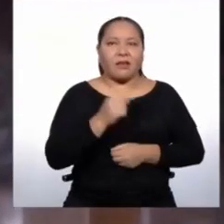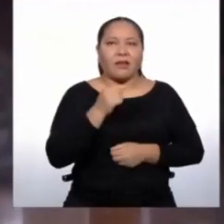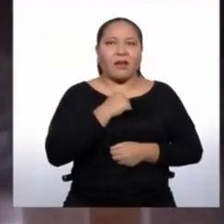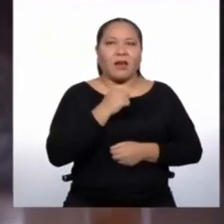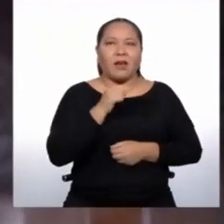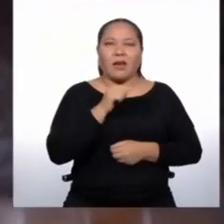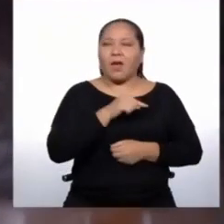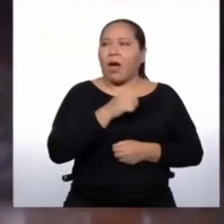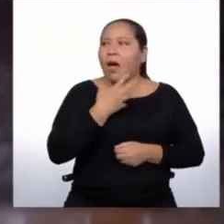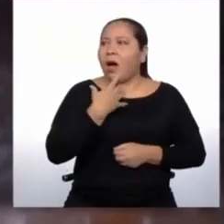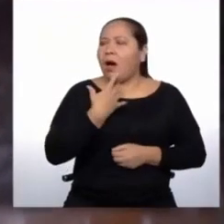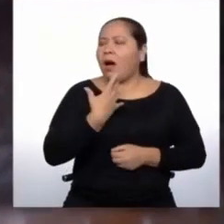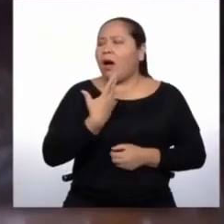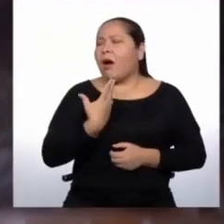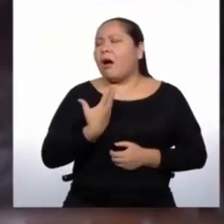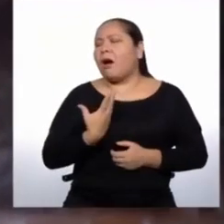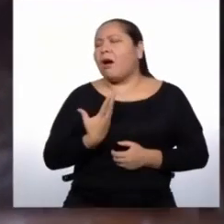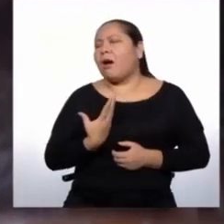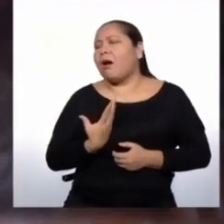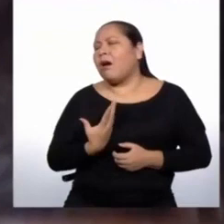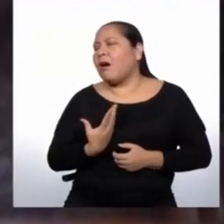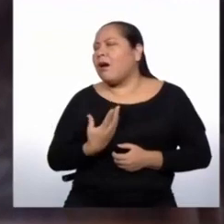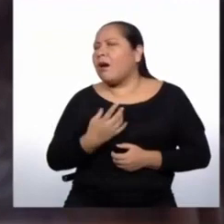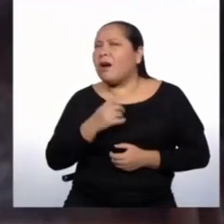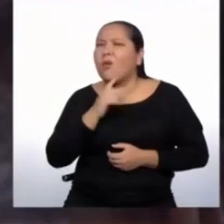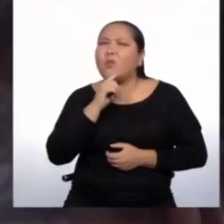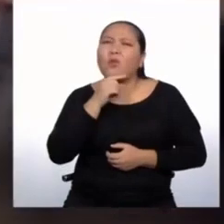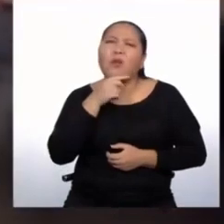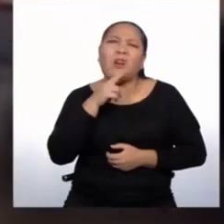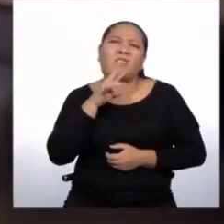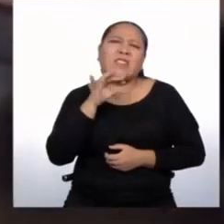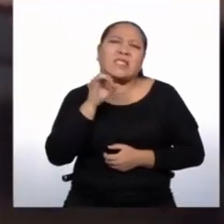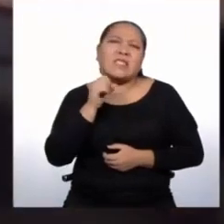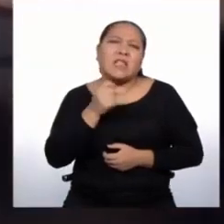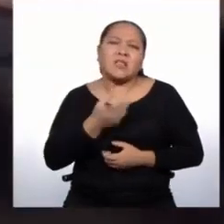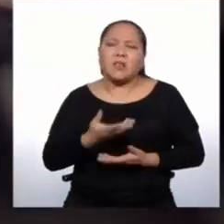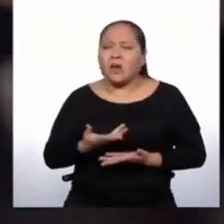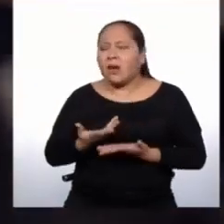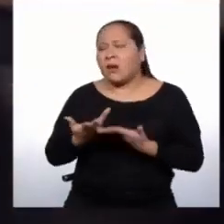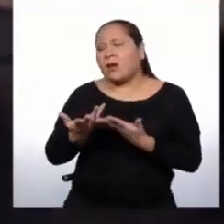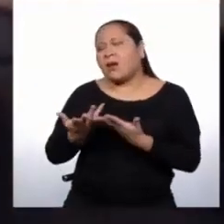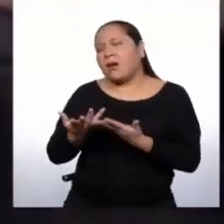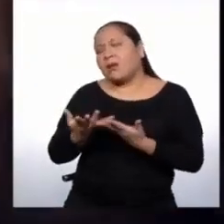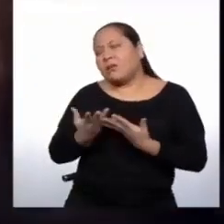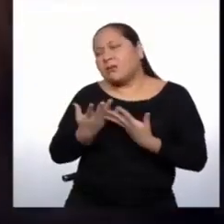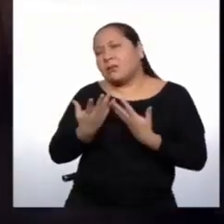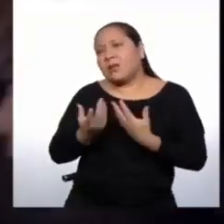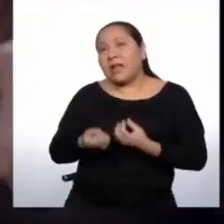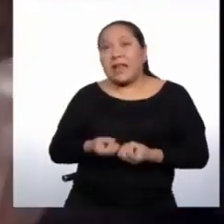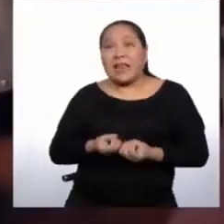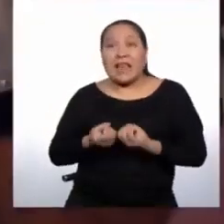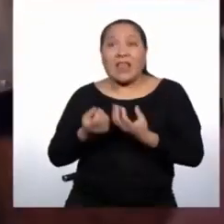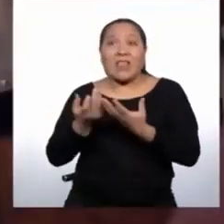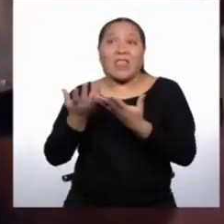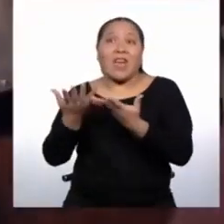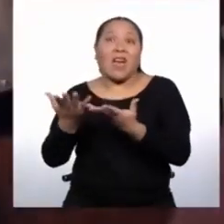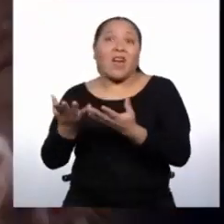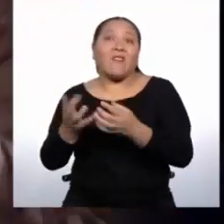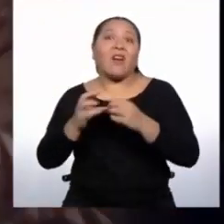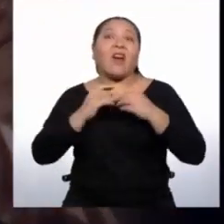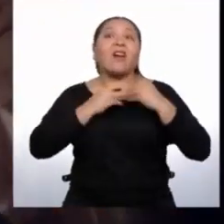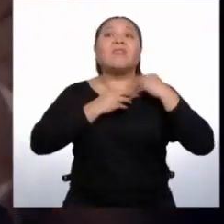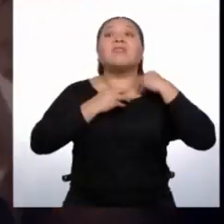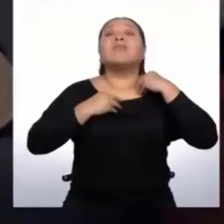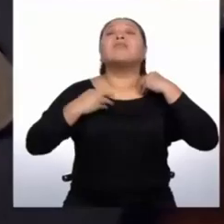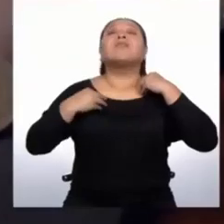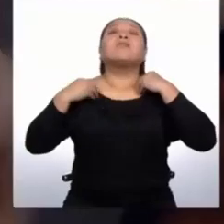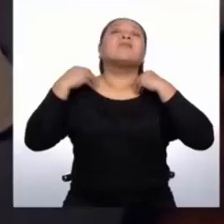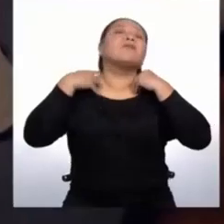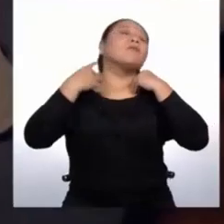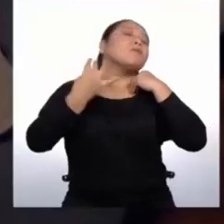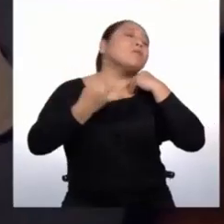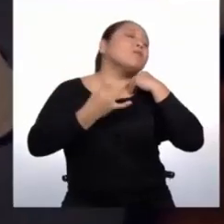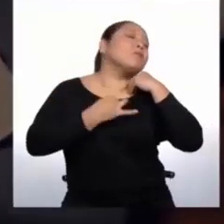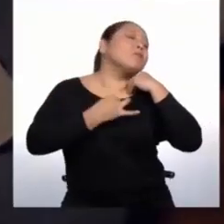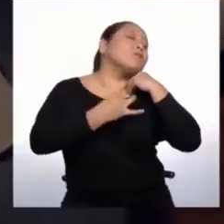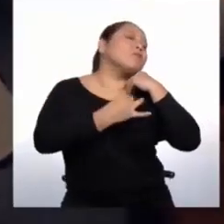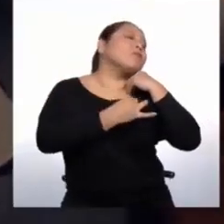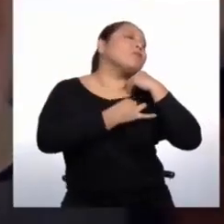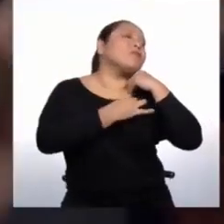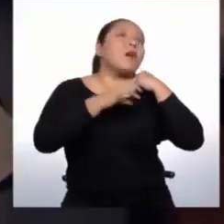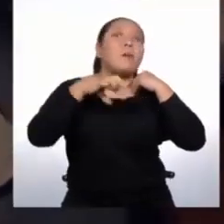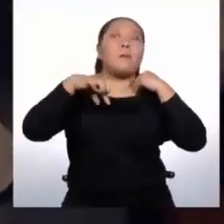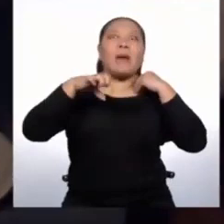domeñar a la bella Visitación a fuerza de agasajos. Y ora la enviaba unas arracadas de diamantes con perlas como